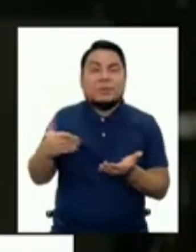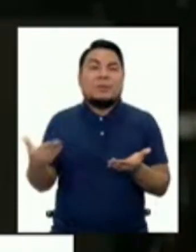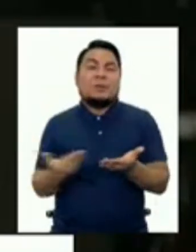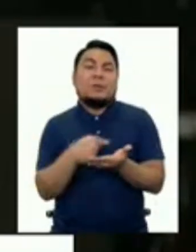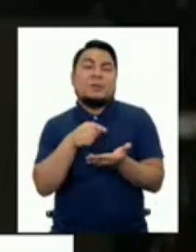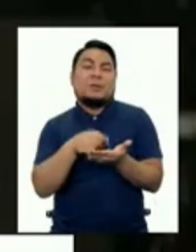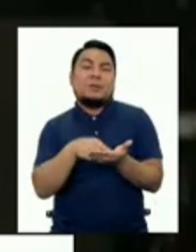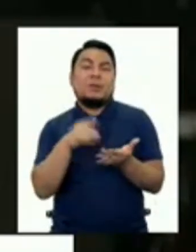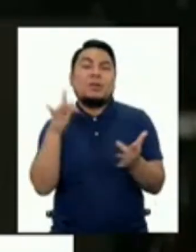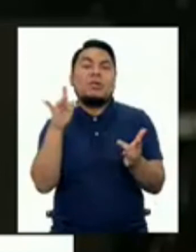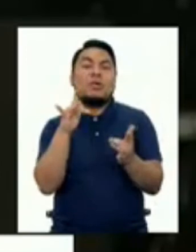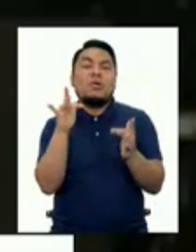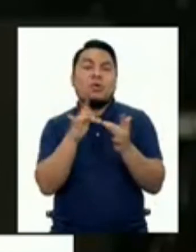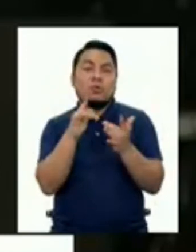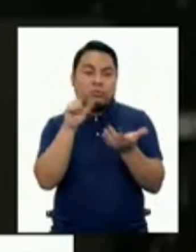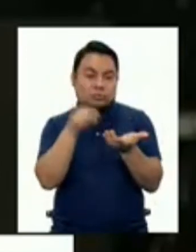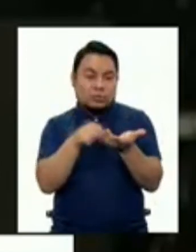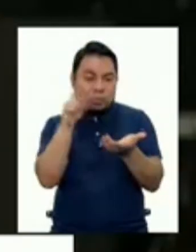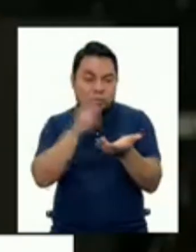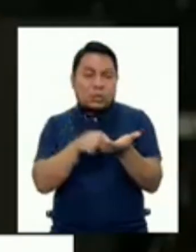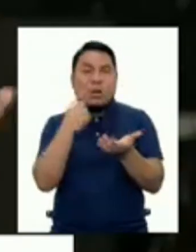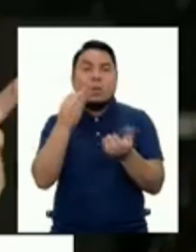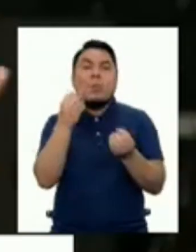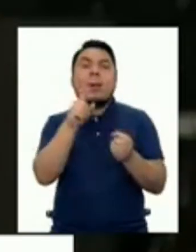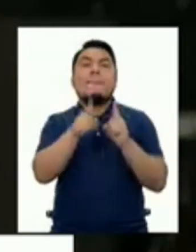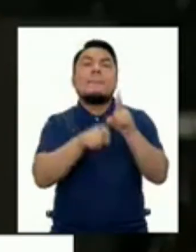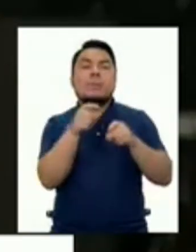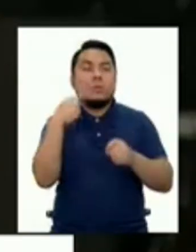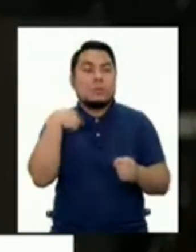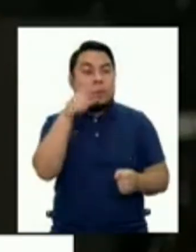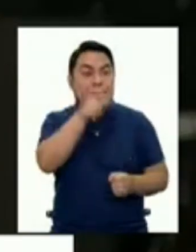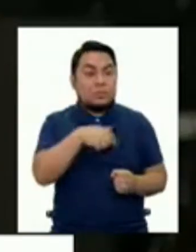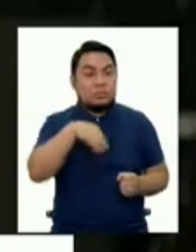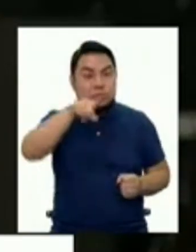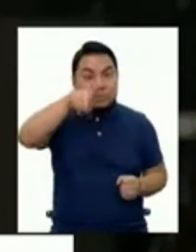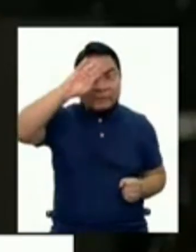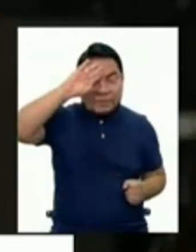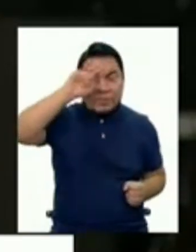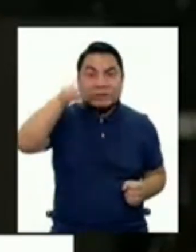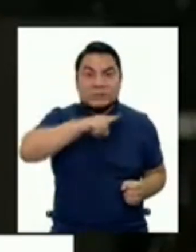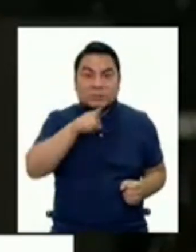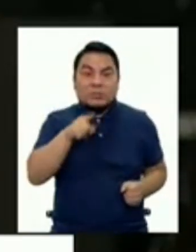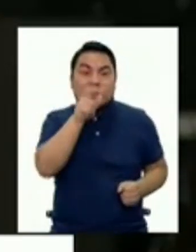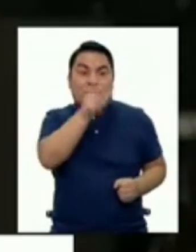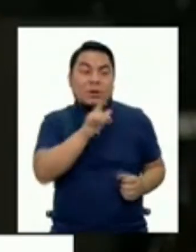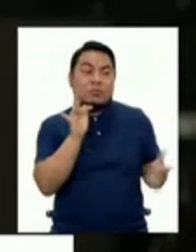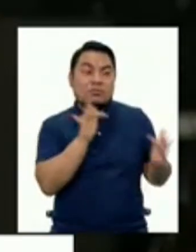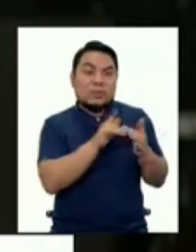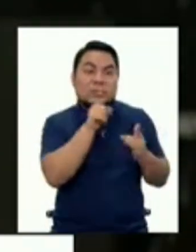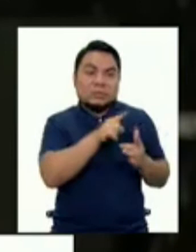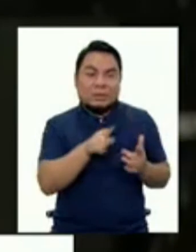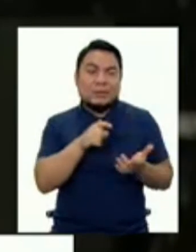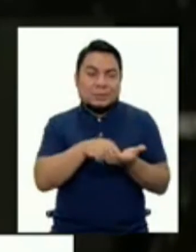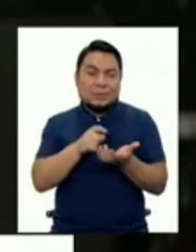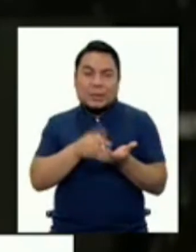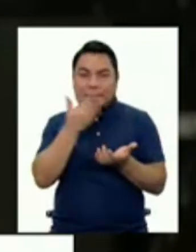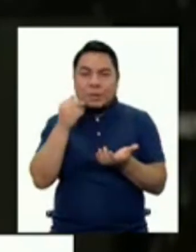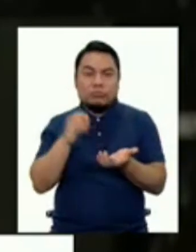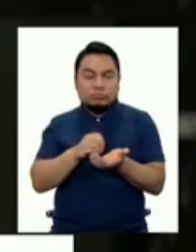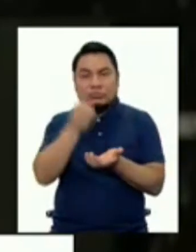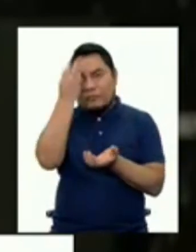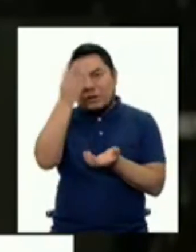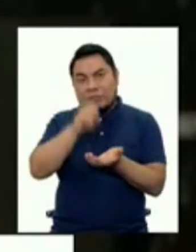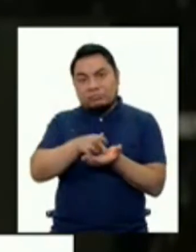modo contact tracing o trazado de contactos. Ustedes van a poder con el aplicativo identificar si se encuentran cerca